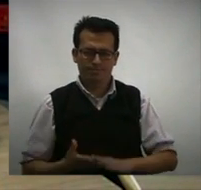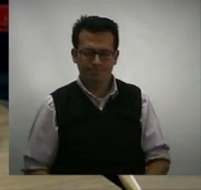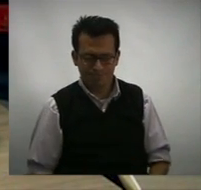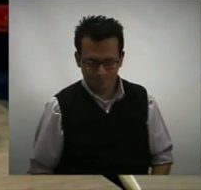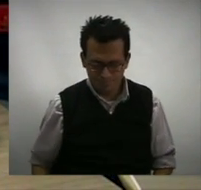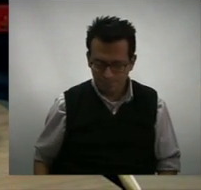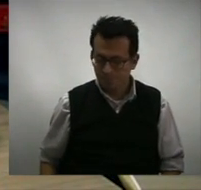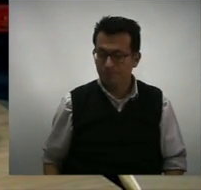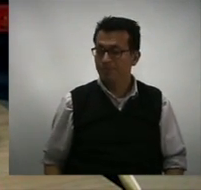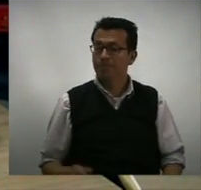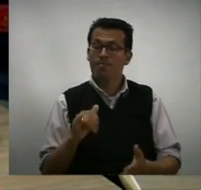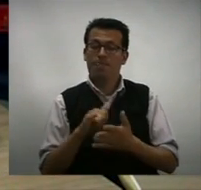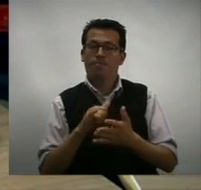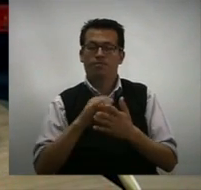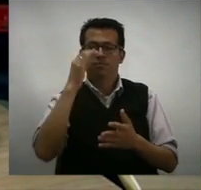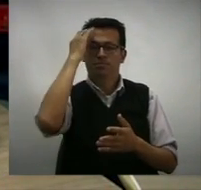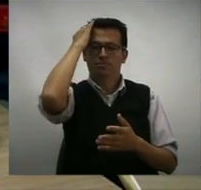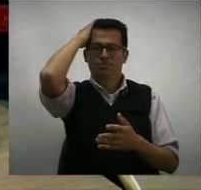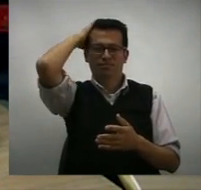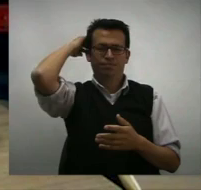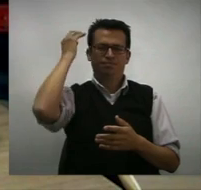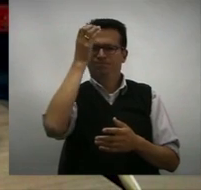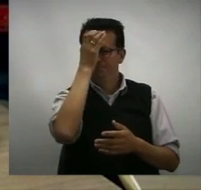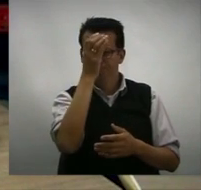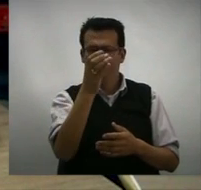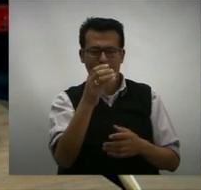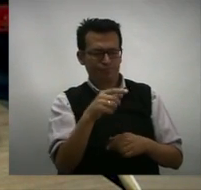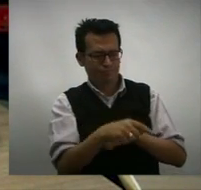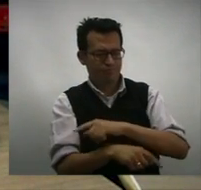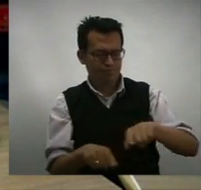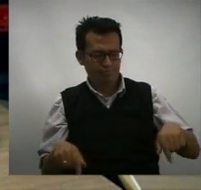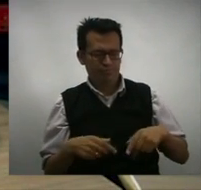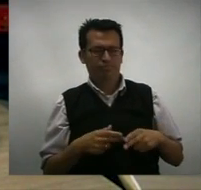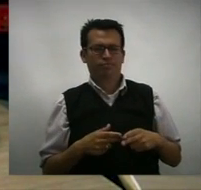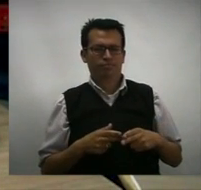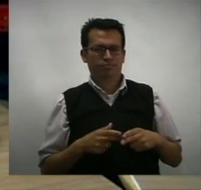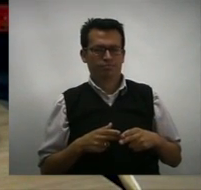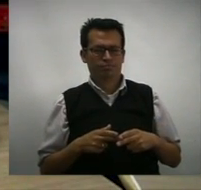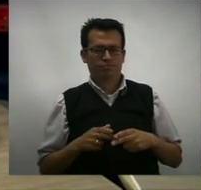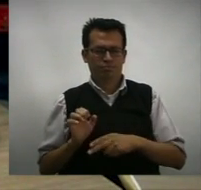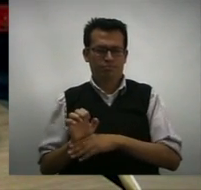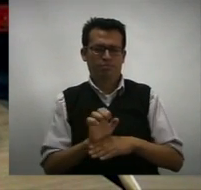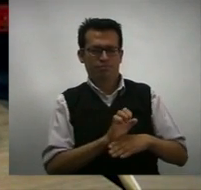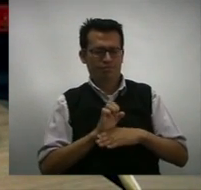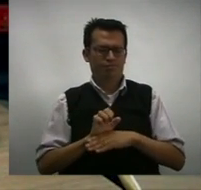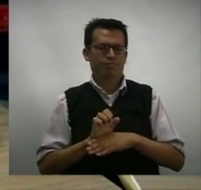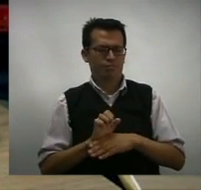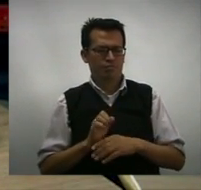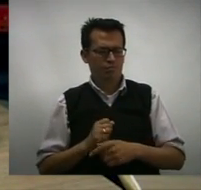Esta concepción determina el mito como el primer ente institucional, en tanto razón de que su eficacia radica